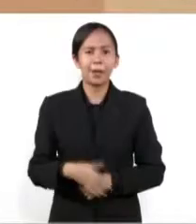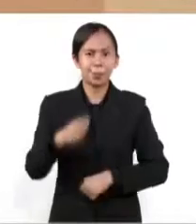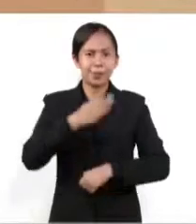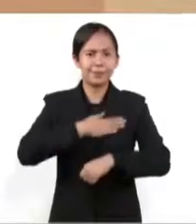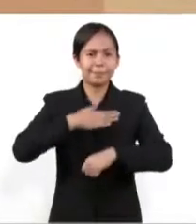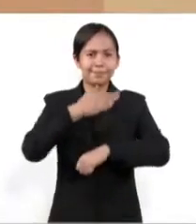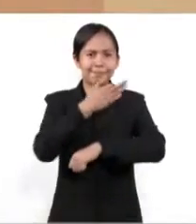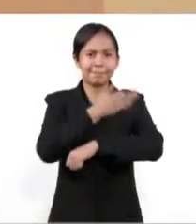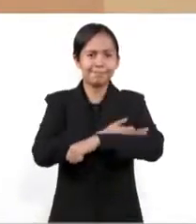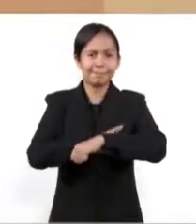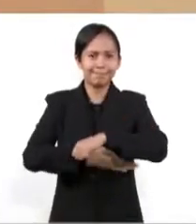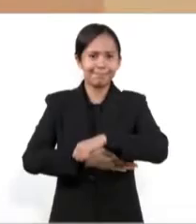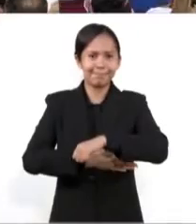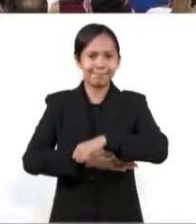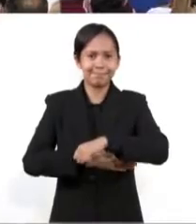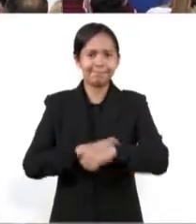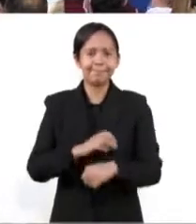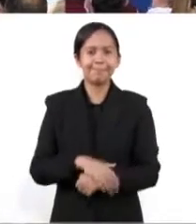Buenas tardes.